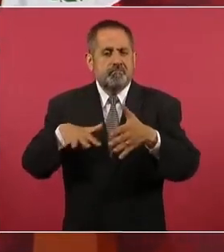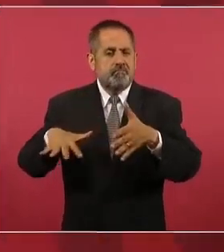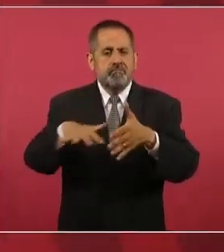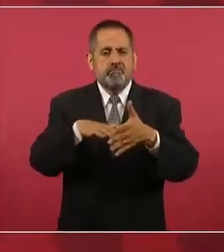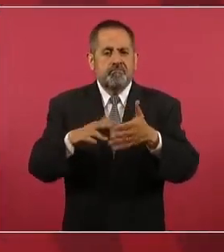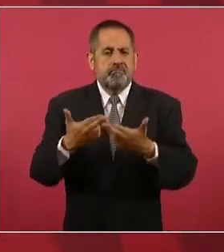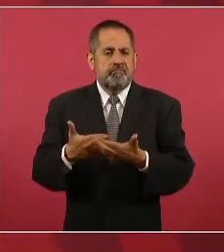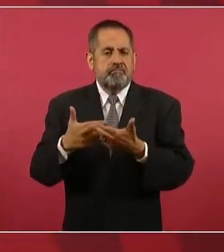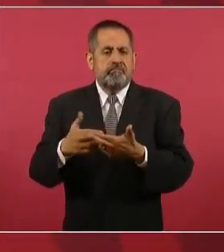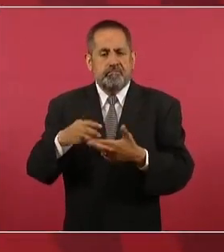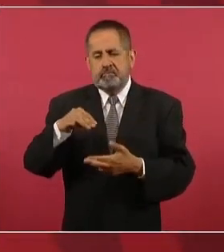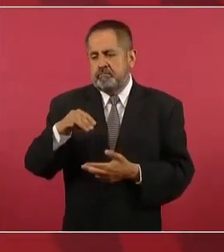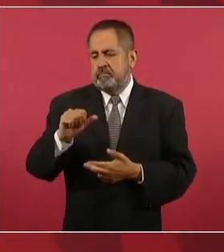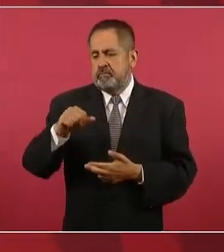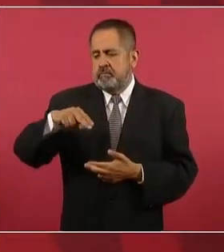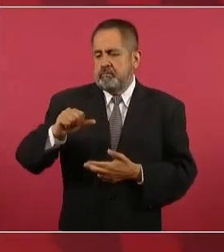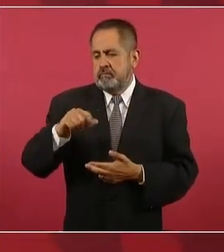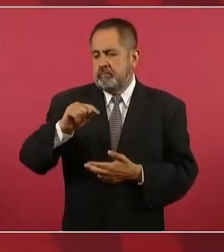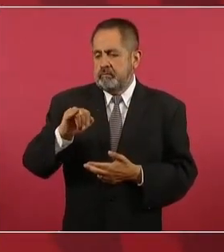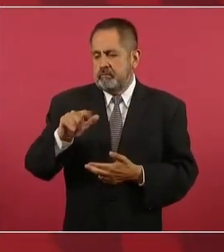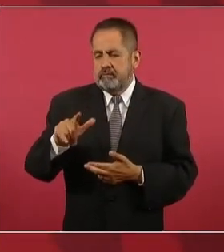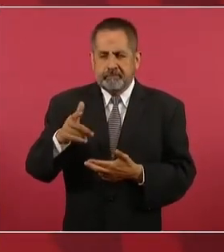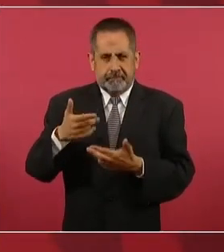manantiales o